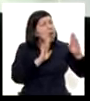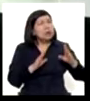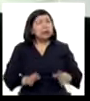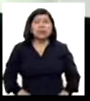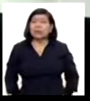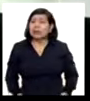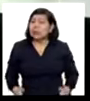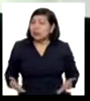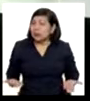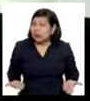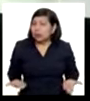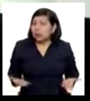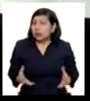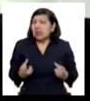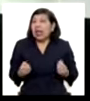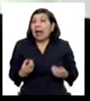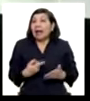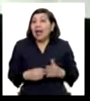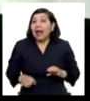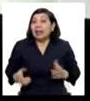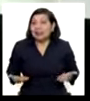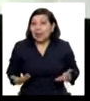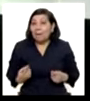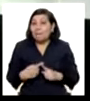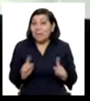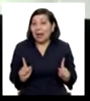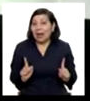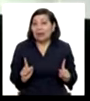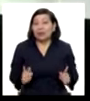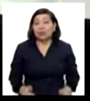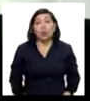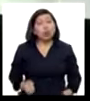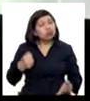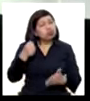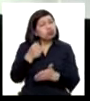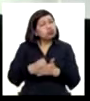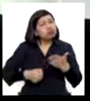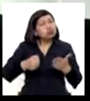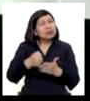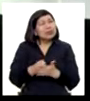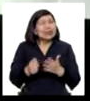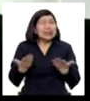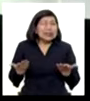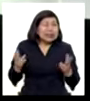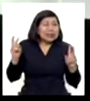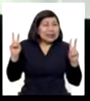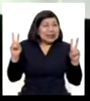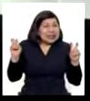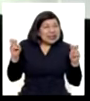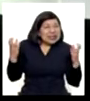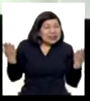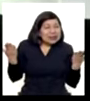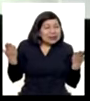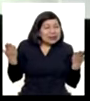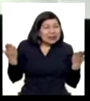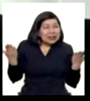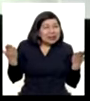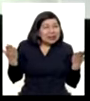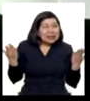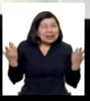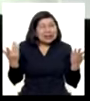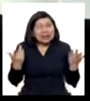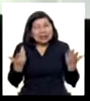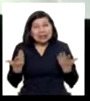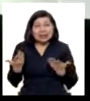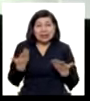y que también está tomando acción para luchar contra este tema de que vemos aún que no se cierran